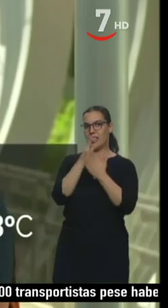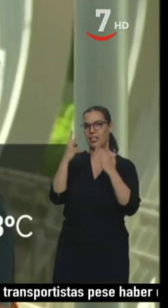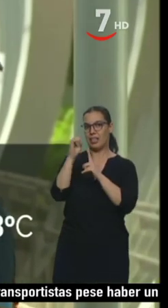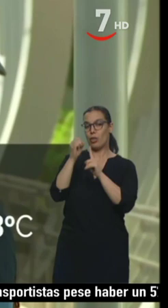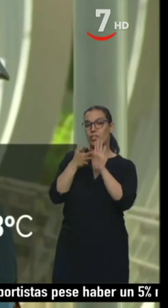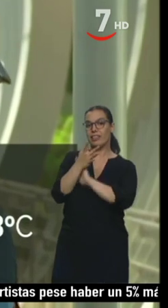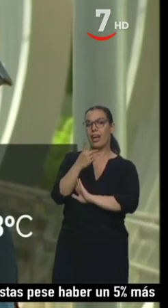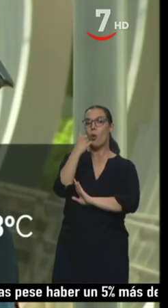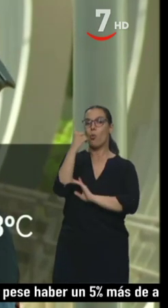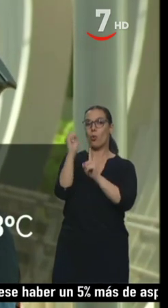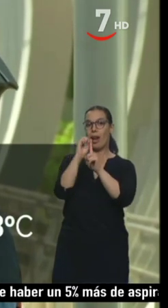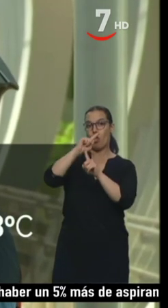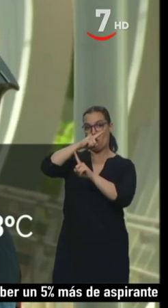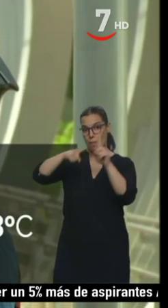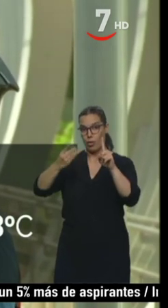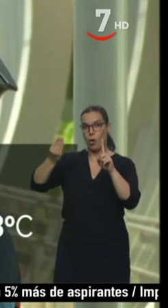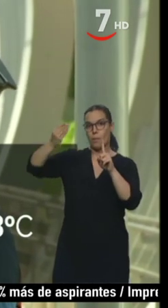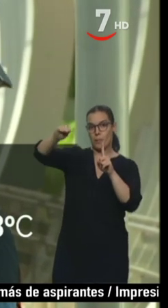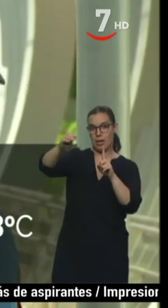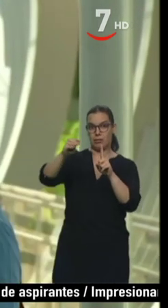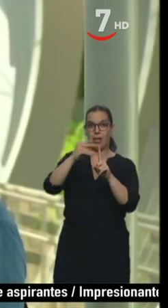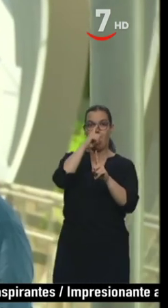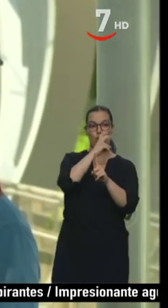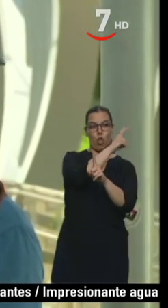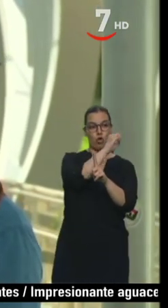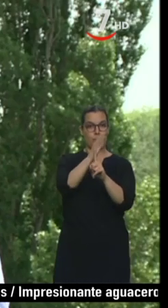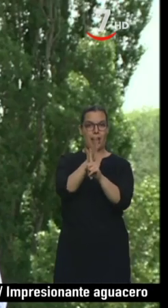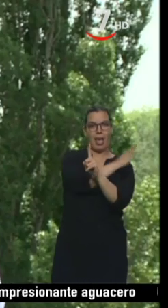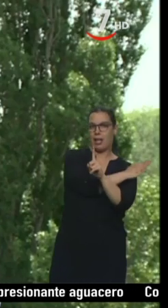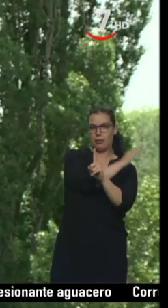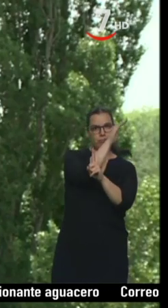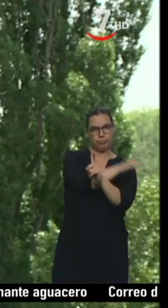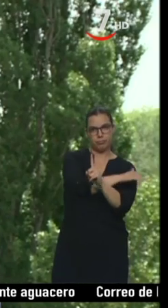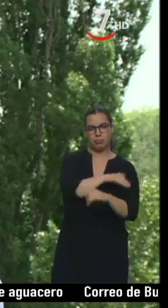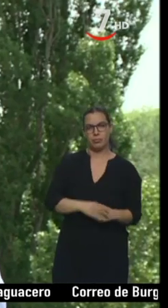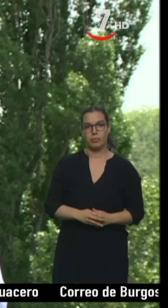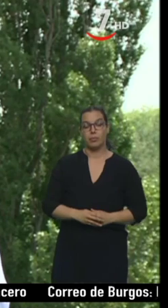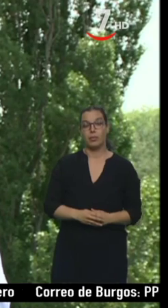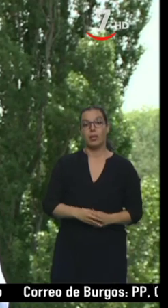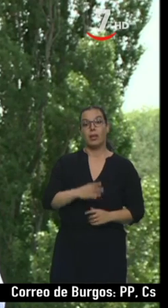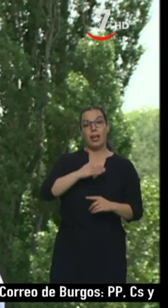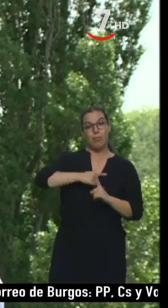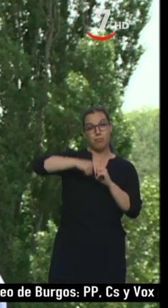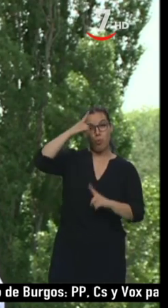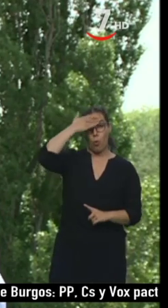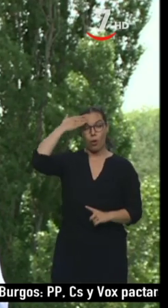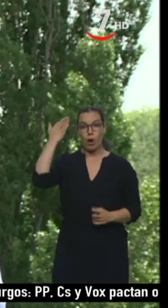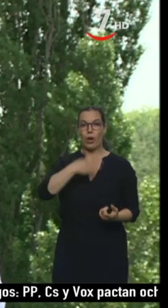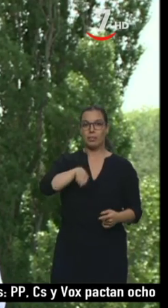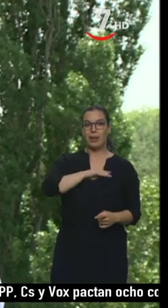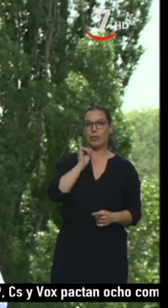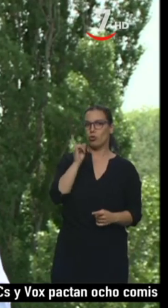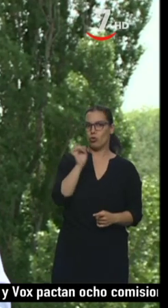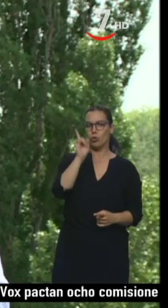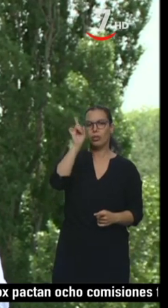casi un grado y medio más que antes del año 2000. Esta ola de calor no solo ha alcanzado España, sino que ha alcanzado otros puntos de Europa. En Francia se